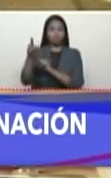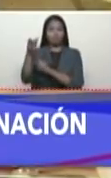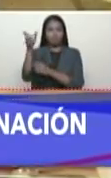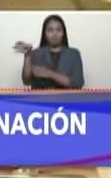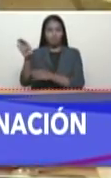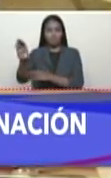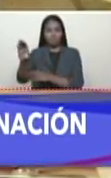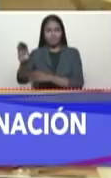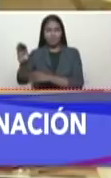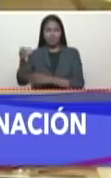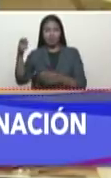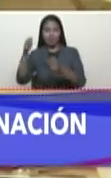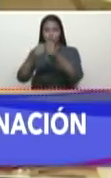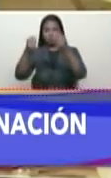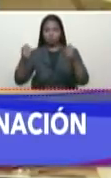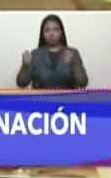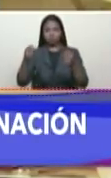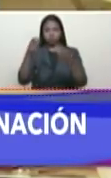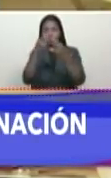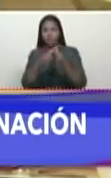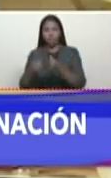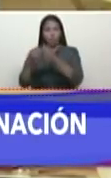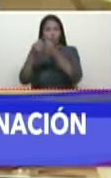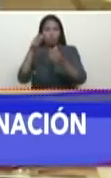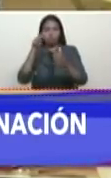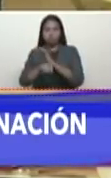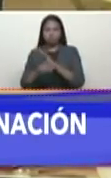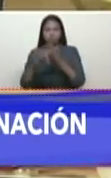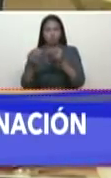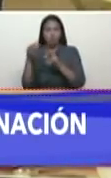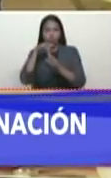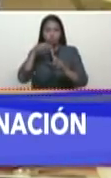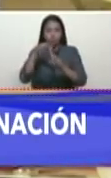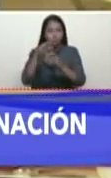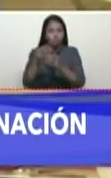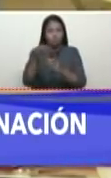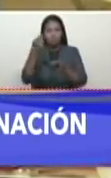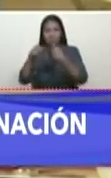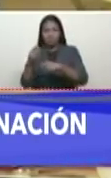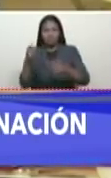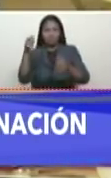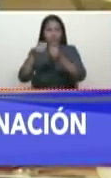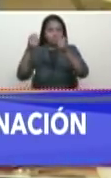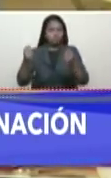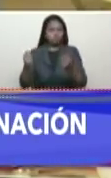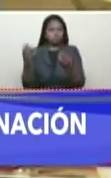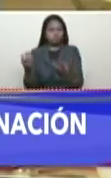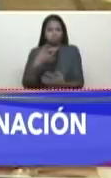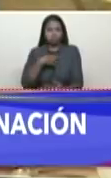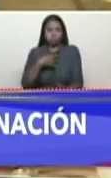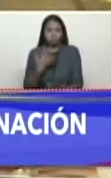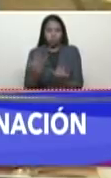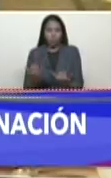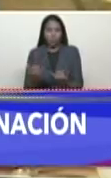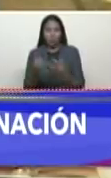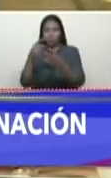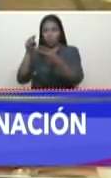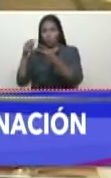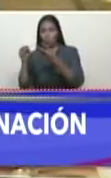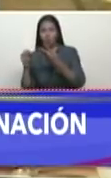el bloqueo económico la persecución financiera la persecución comercial y todos los